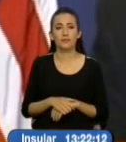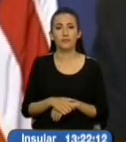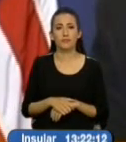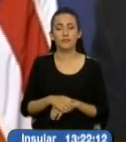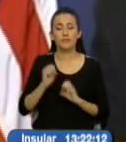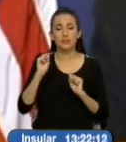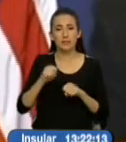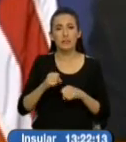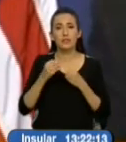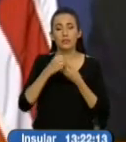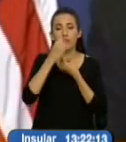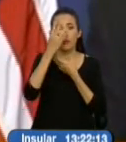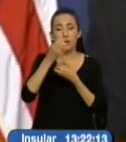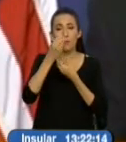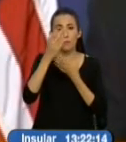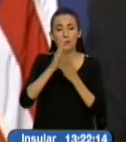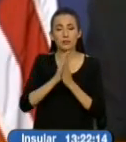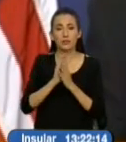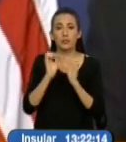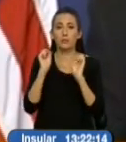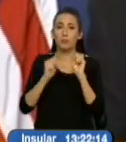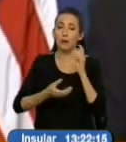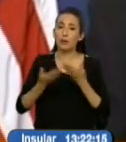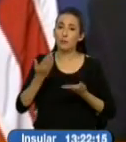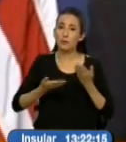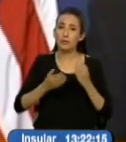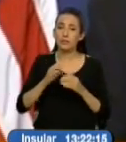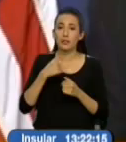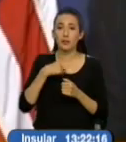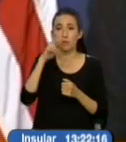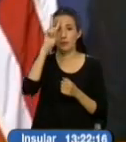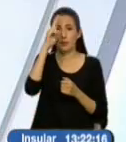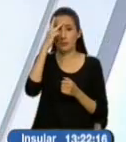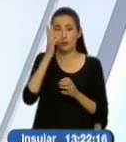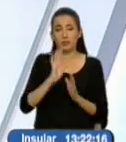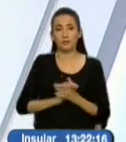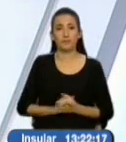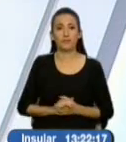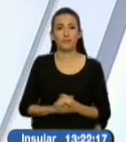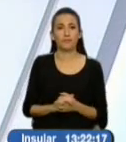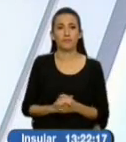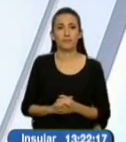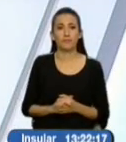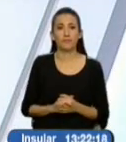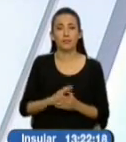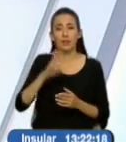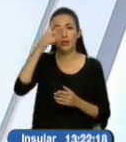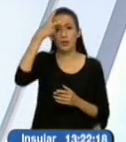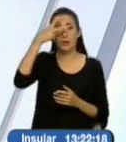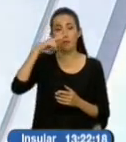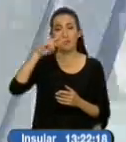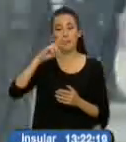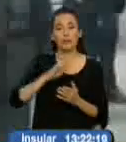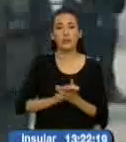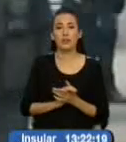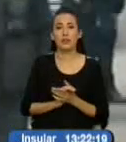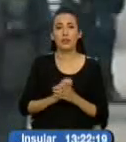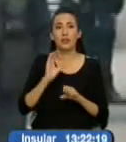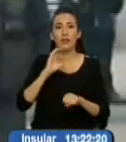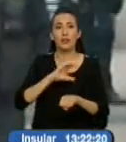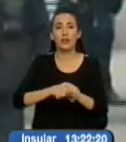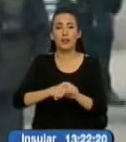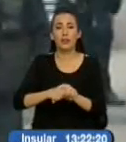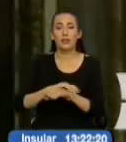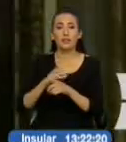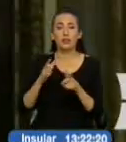esa información, eso puede arruinar nuestra seguridad. Y en México, la arquidiócesis condenó el ataque contra